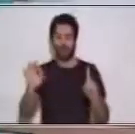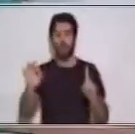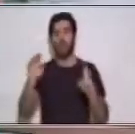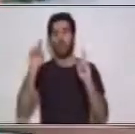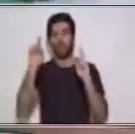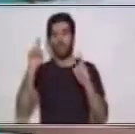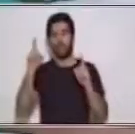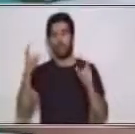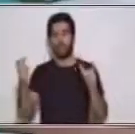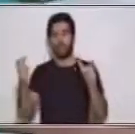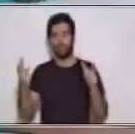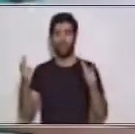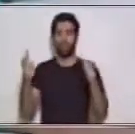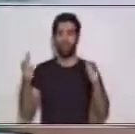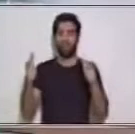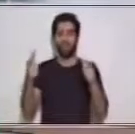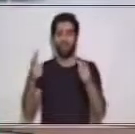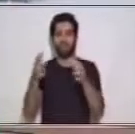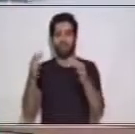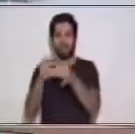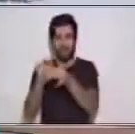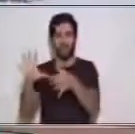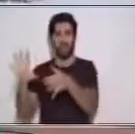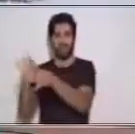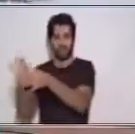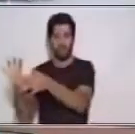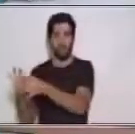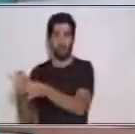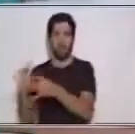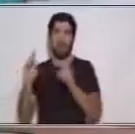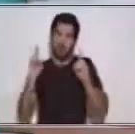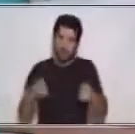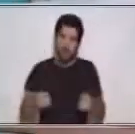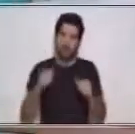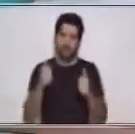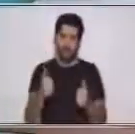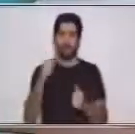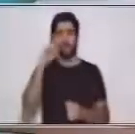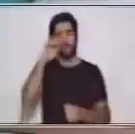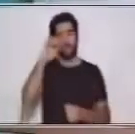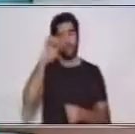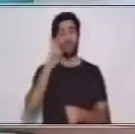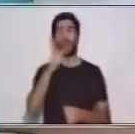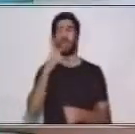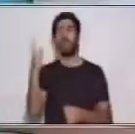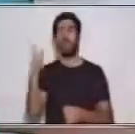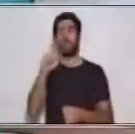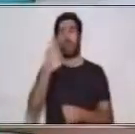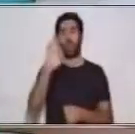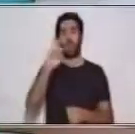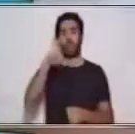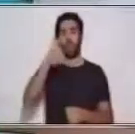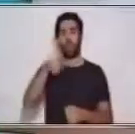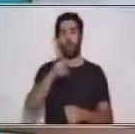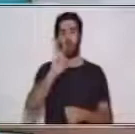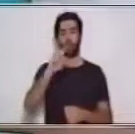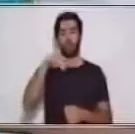preposiciones. Hemos visto en sesiones anteriores que las conjunciones son esas palabras de enlace que tiene